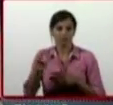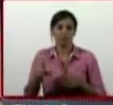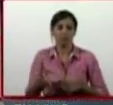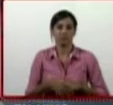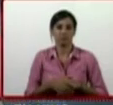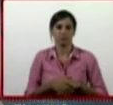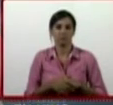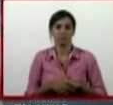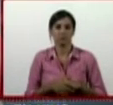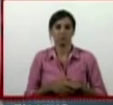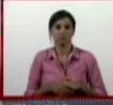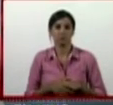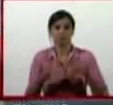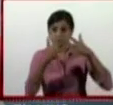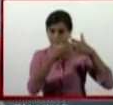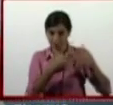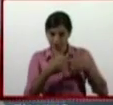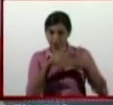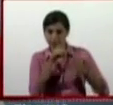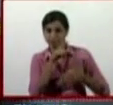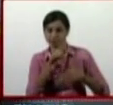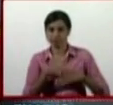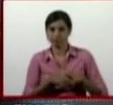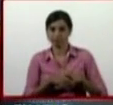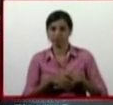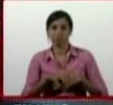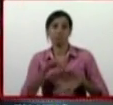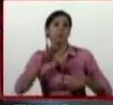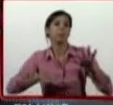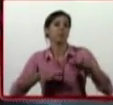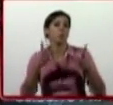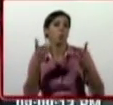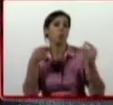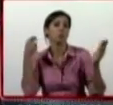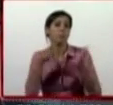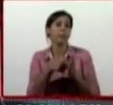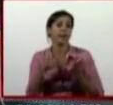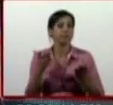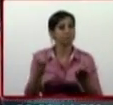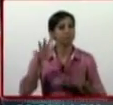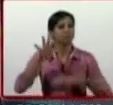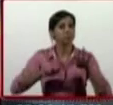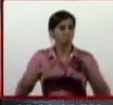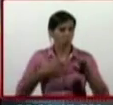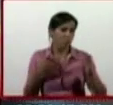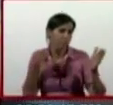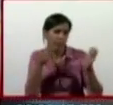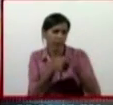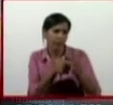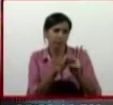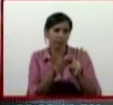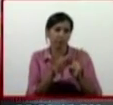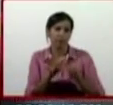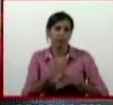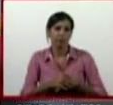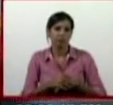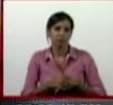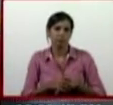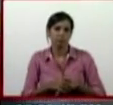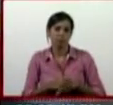En Estados Unidos, y depende de lo que pague, pues. Si puedes pagar una